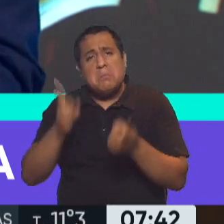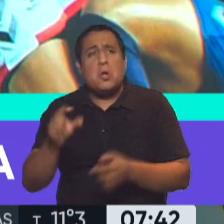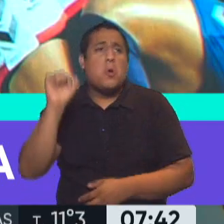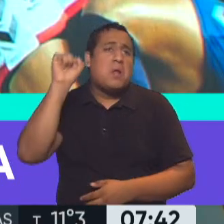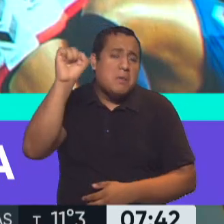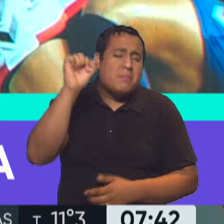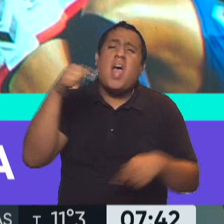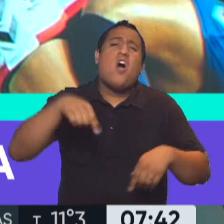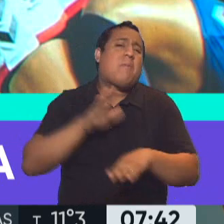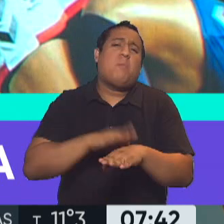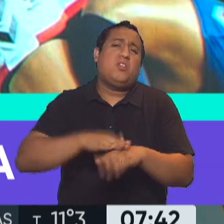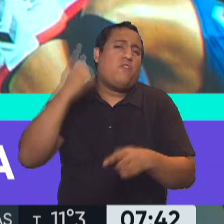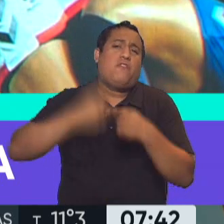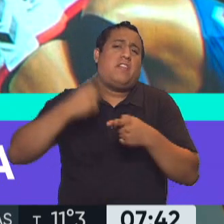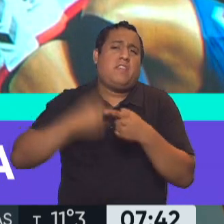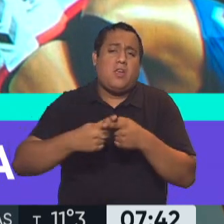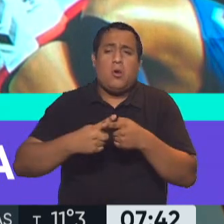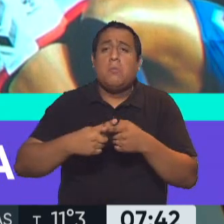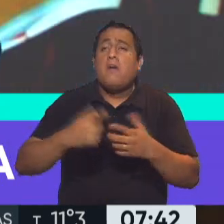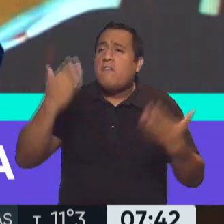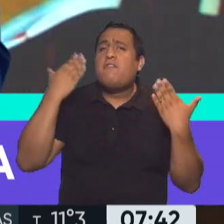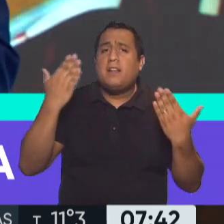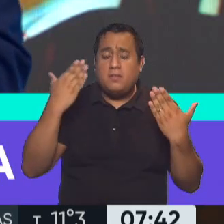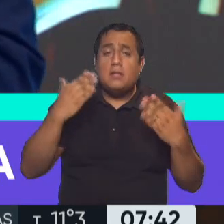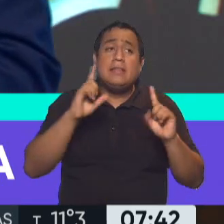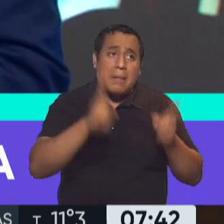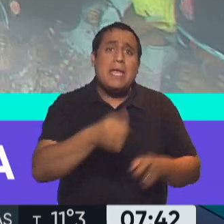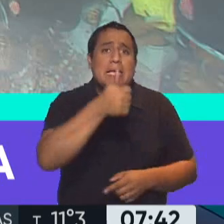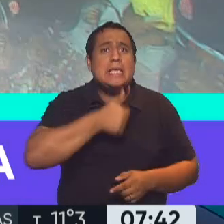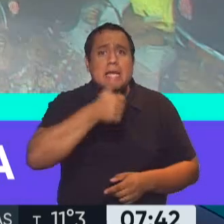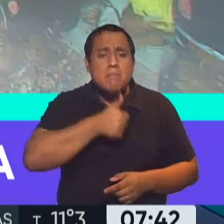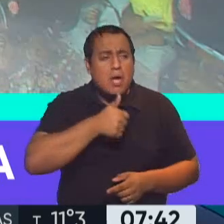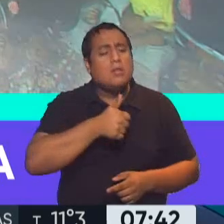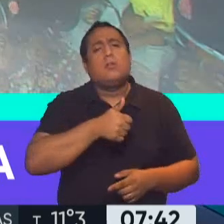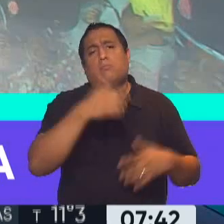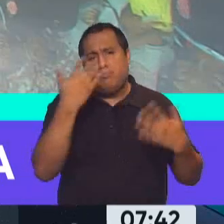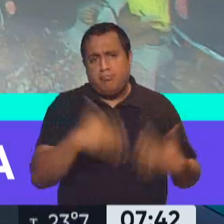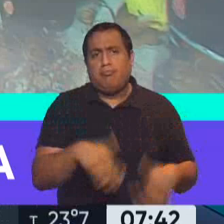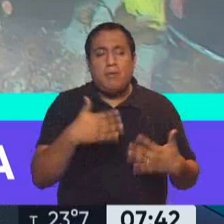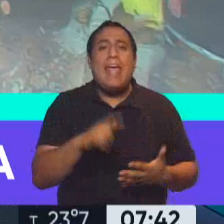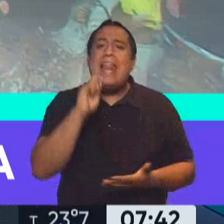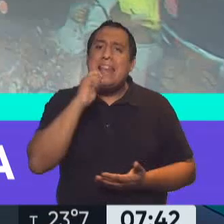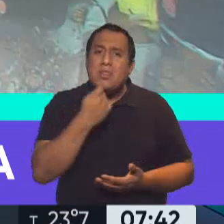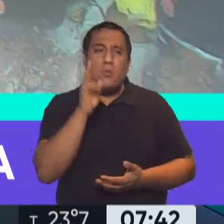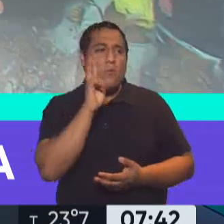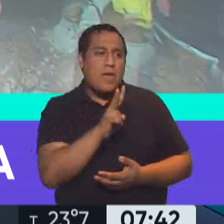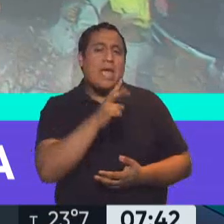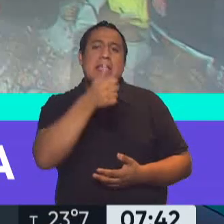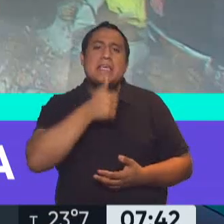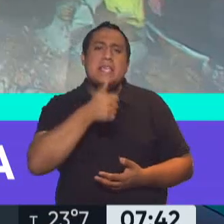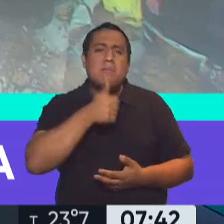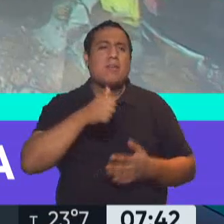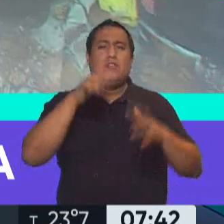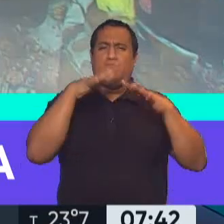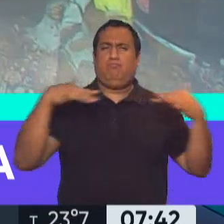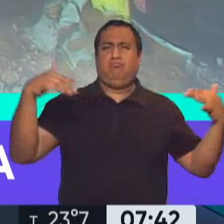Tiempo de festejo, lo felicitamos a la gente. Obviamente. También a la gente de Quilmes, que dio un espectáculo futbolístico. Fue lindo ver otra vez hinchada